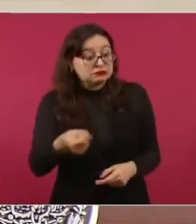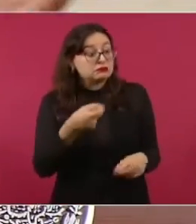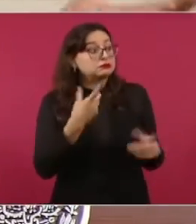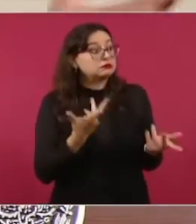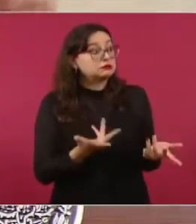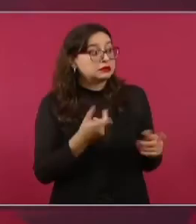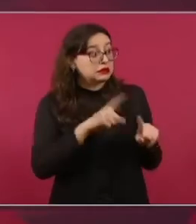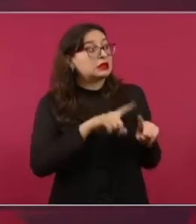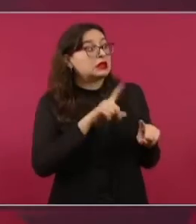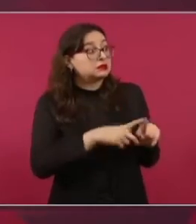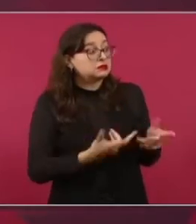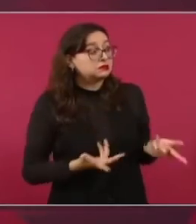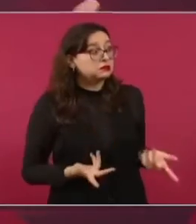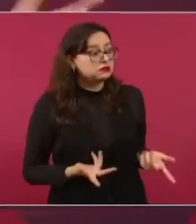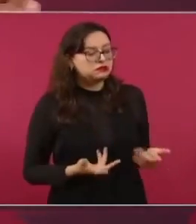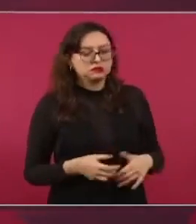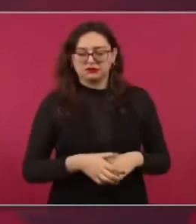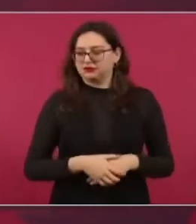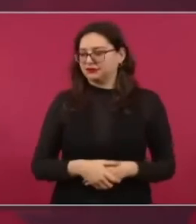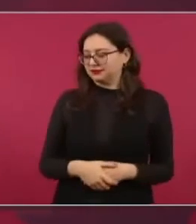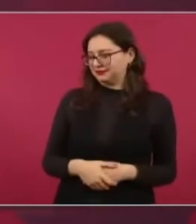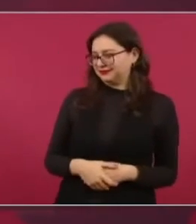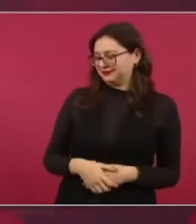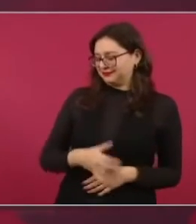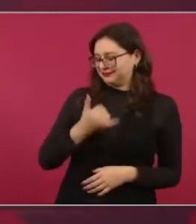la línea, como era.